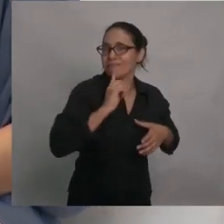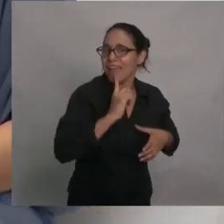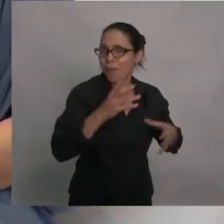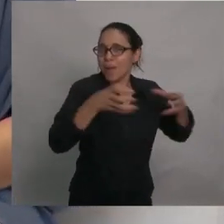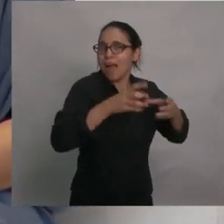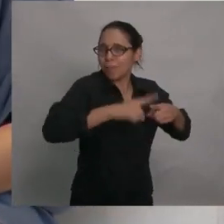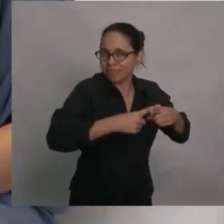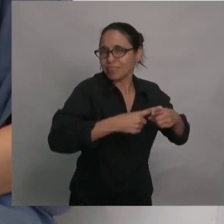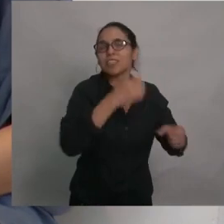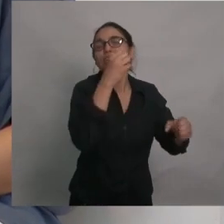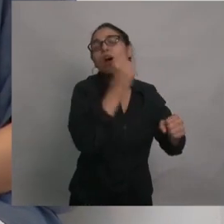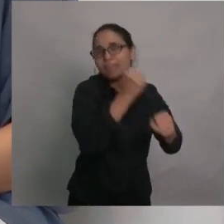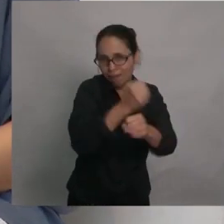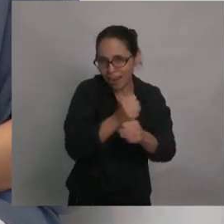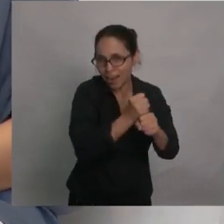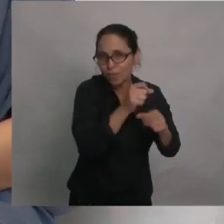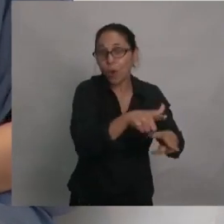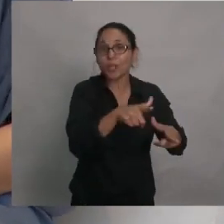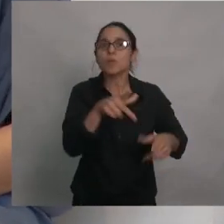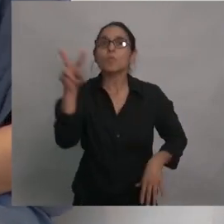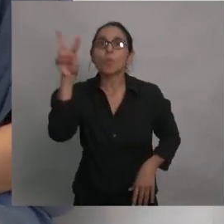las mujeres en Brasil